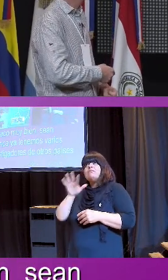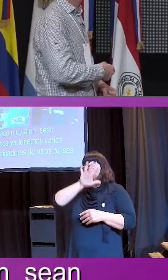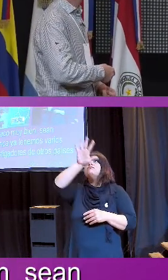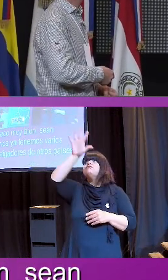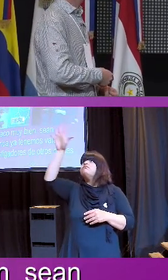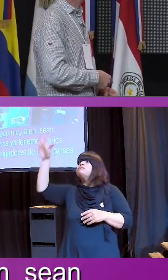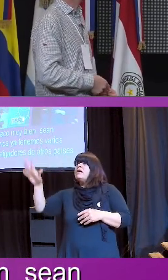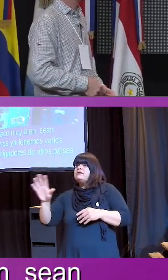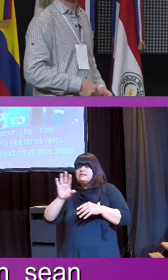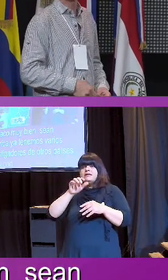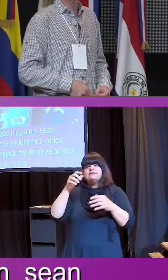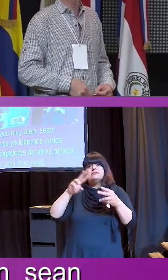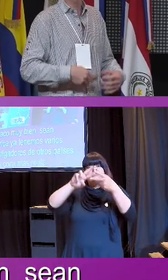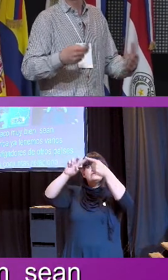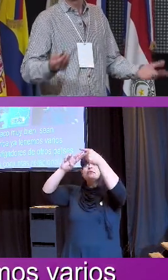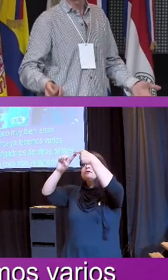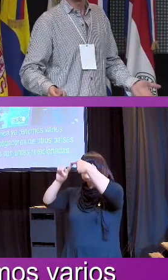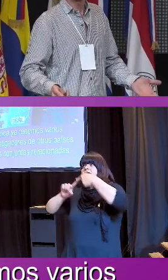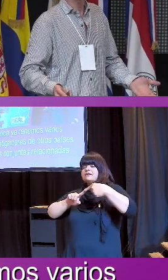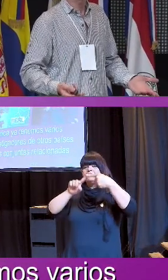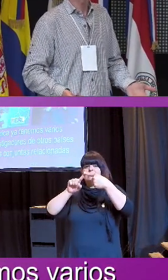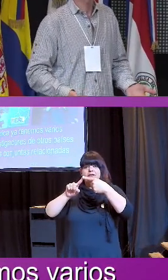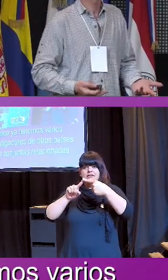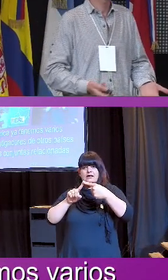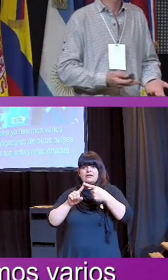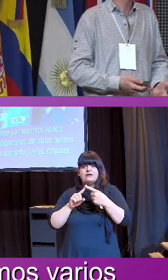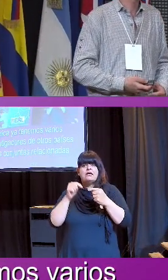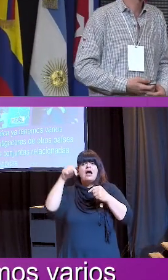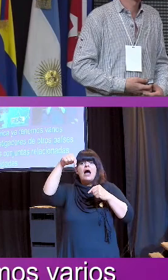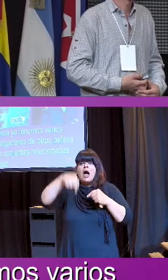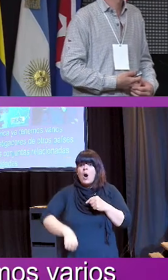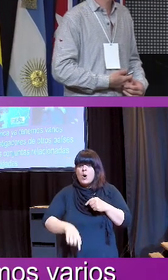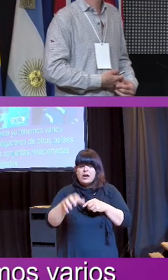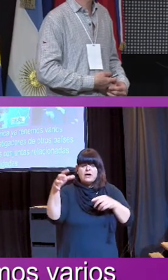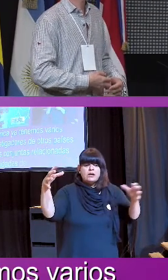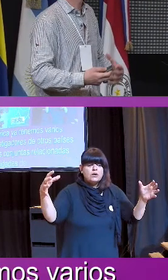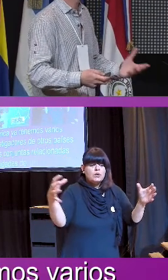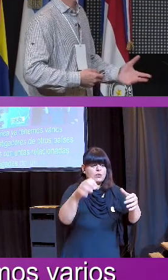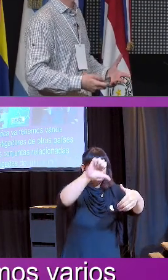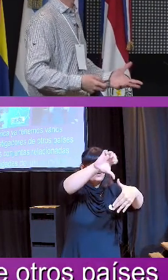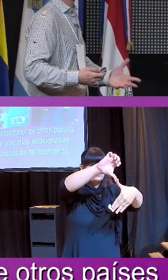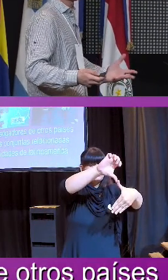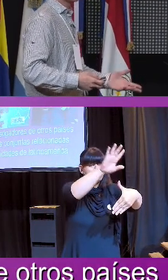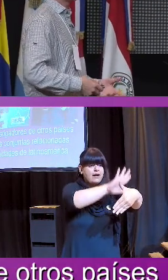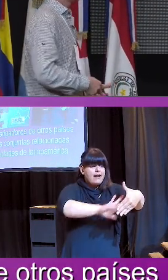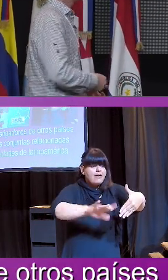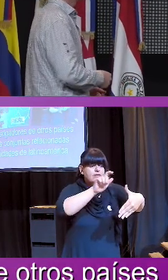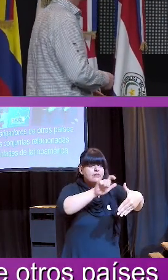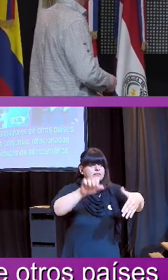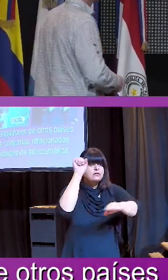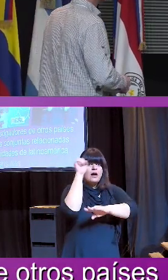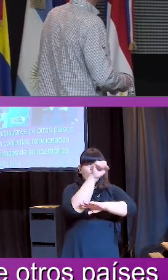algunas publicaciones conjuntas relacionadas con, primero, comprender las necesidades de Latinoamérica, que son muy parecidas con sus